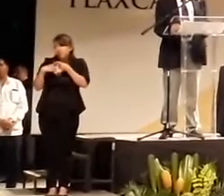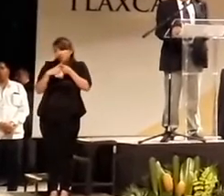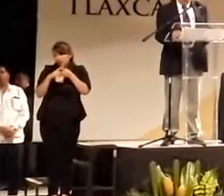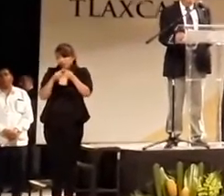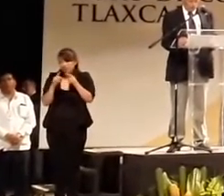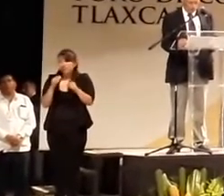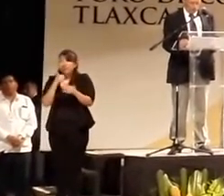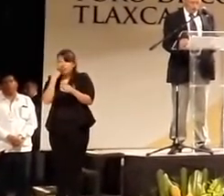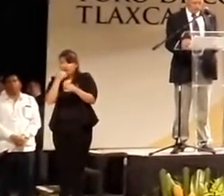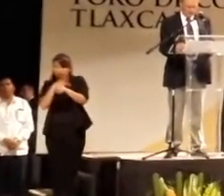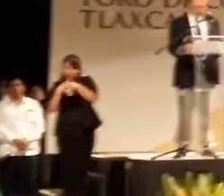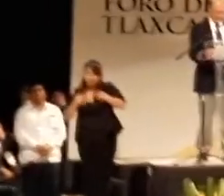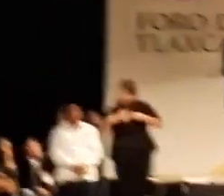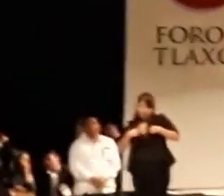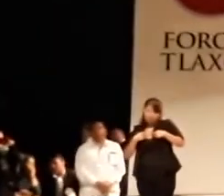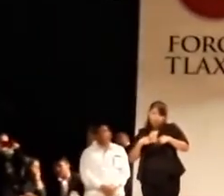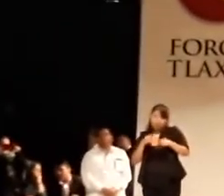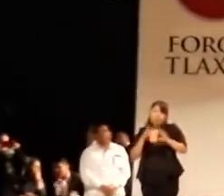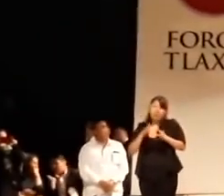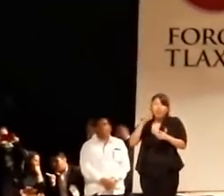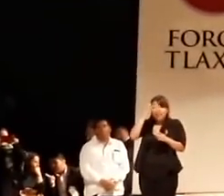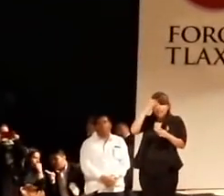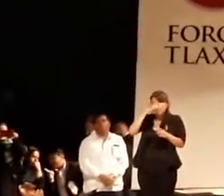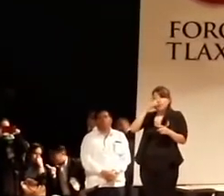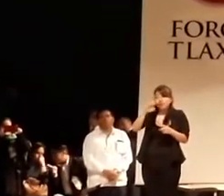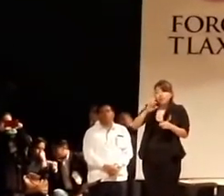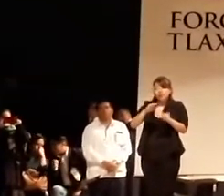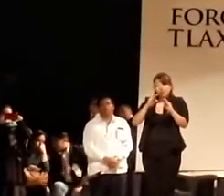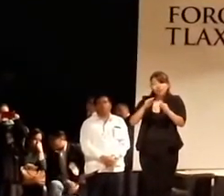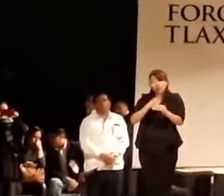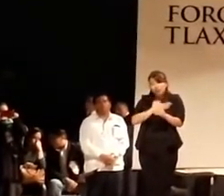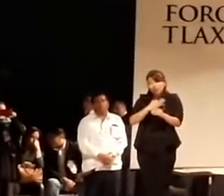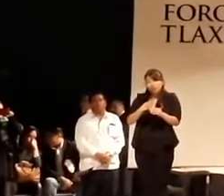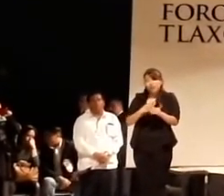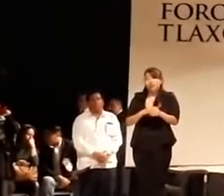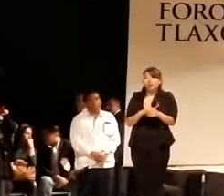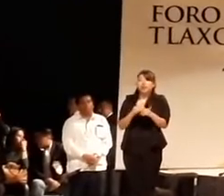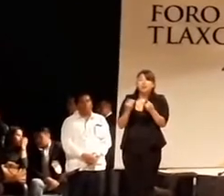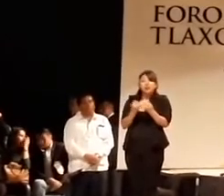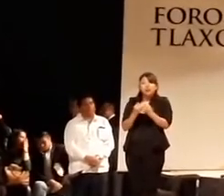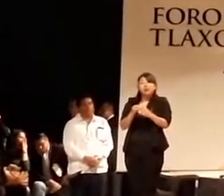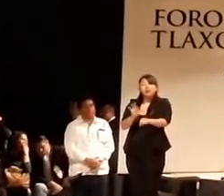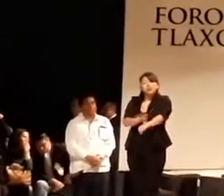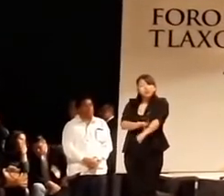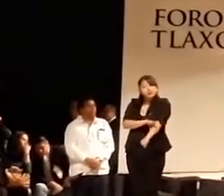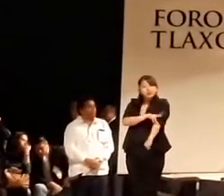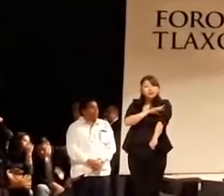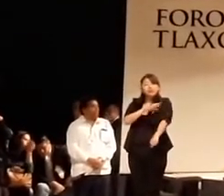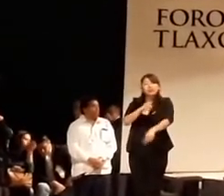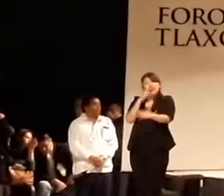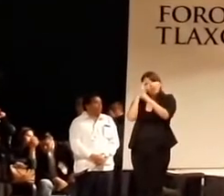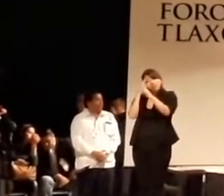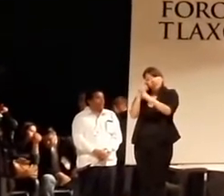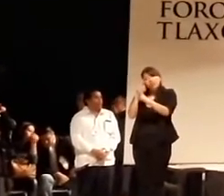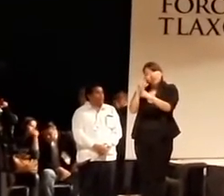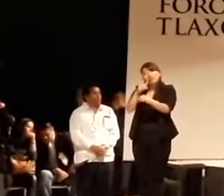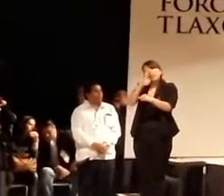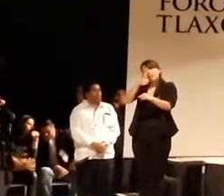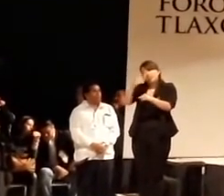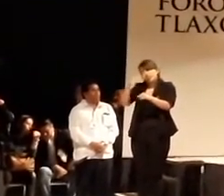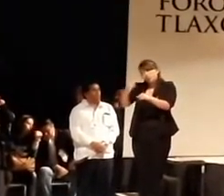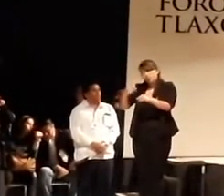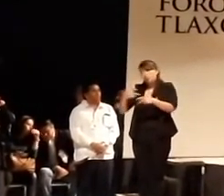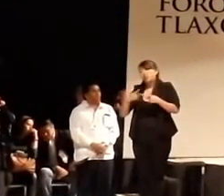otros, de construir una experiencia estética y proyectar la sensibilidad, de reconocerse como un sujeto